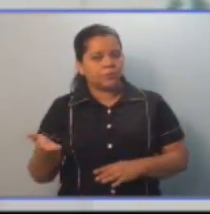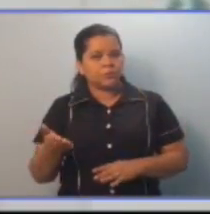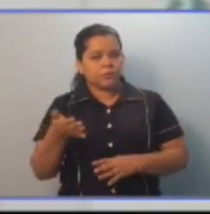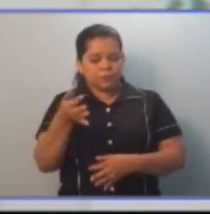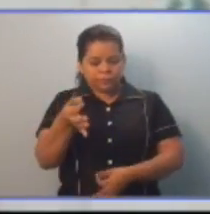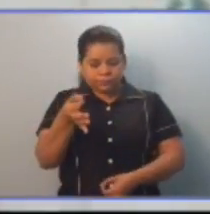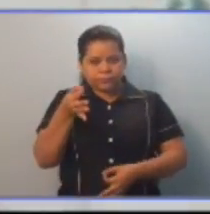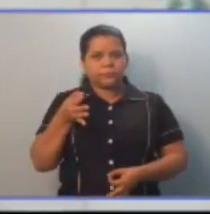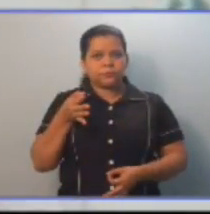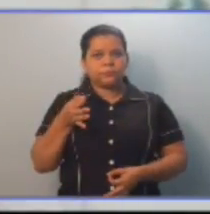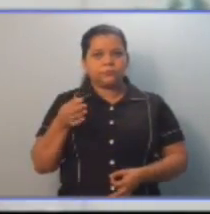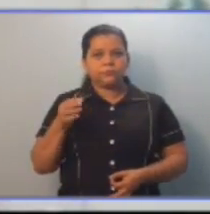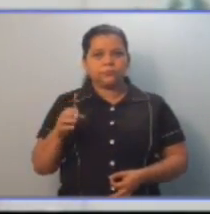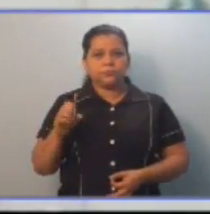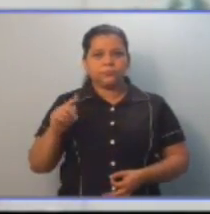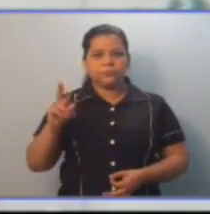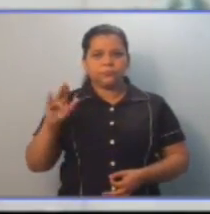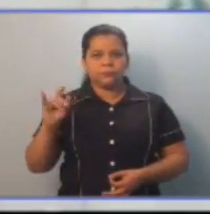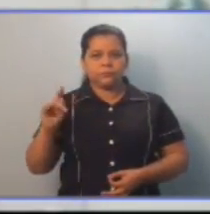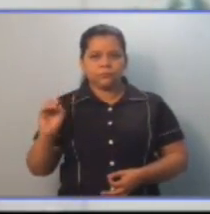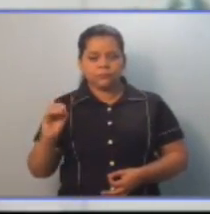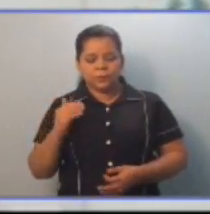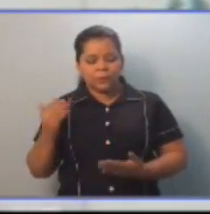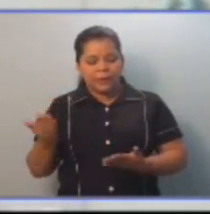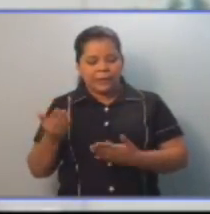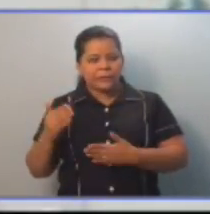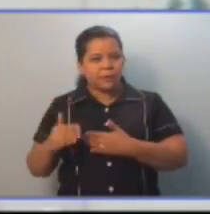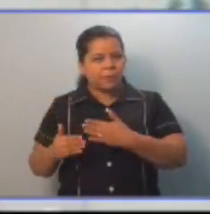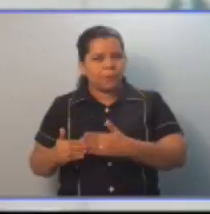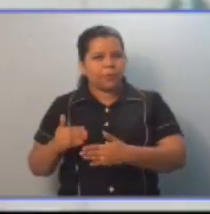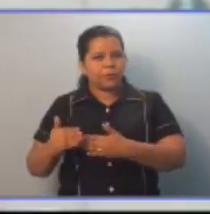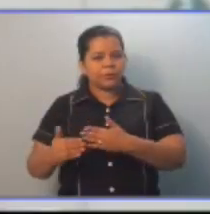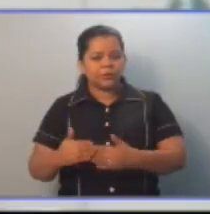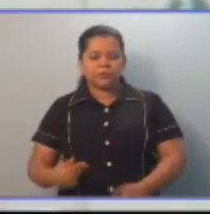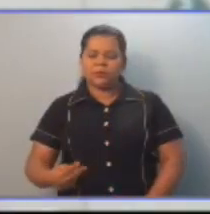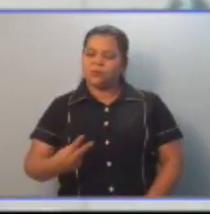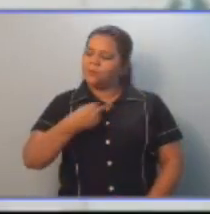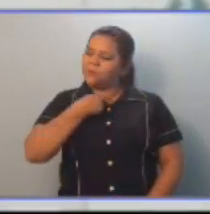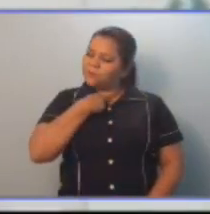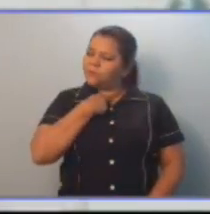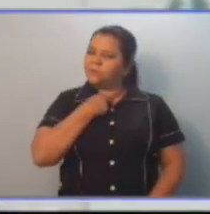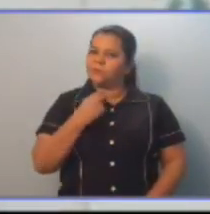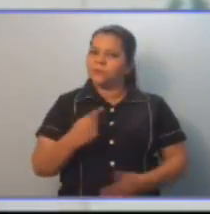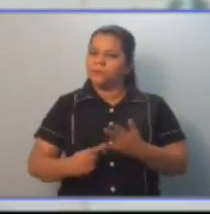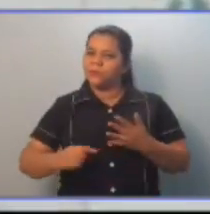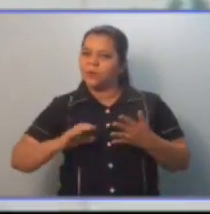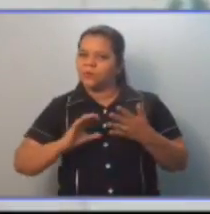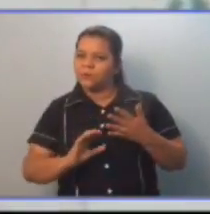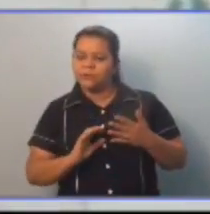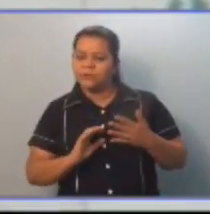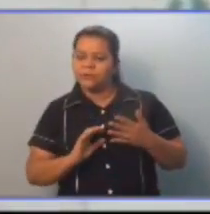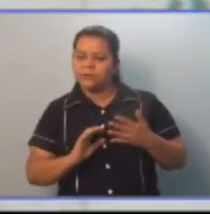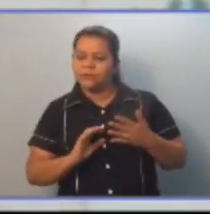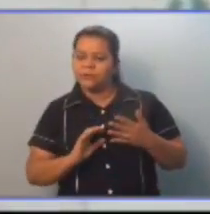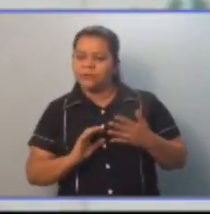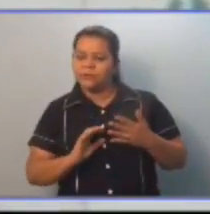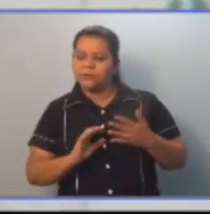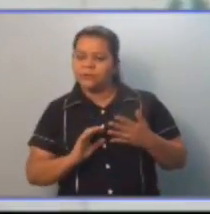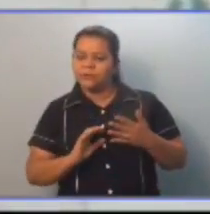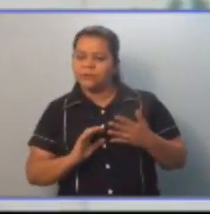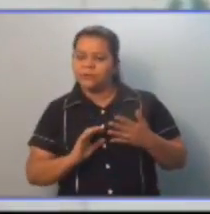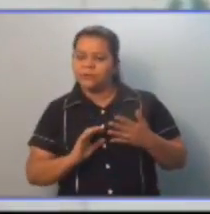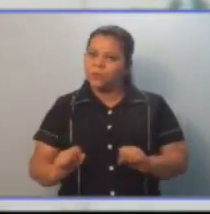que la escritura sabemos que hace engorrosos todos los procedimientos o los procesos, y los constitucionales no son la excepción. Hay que apostarle